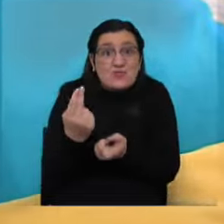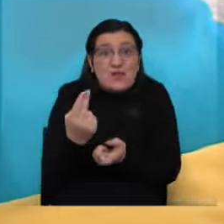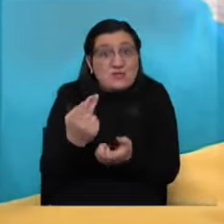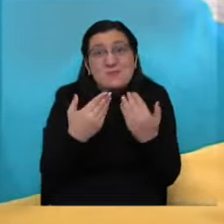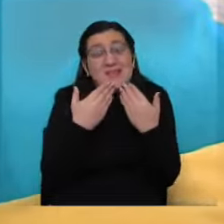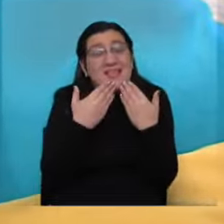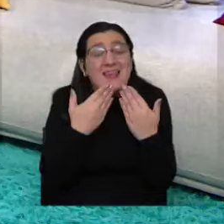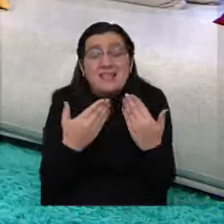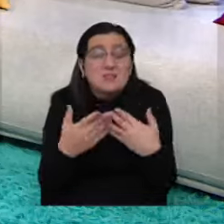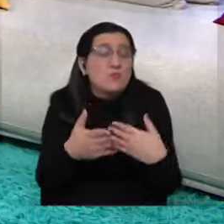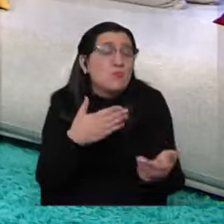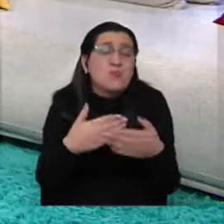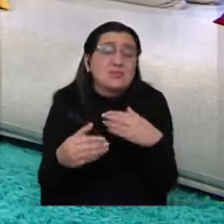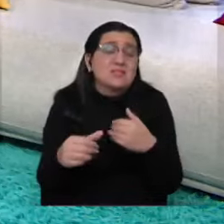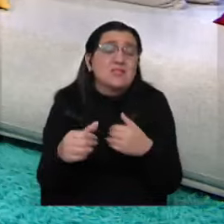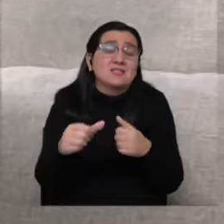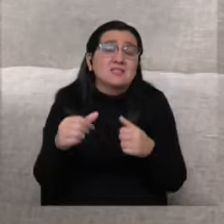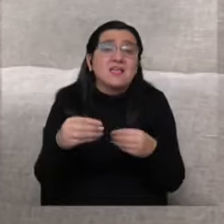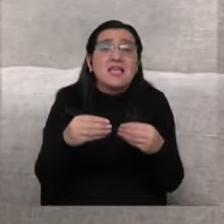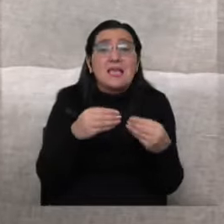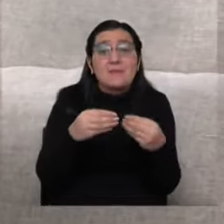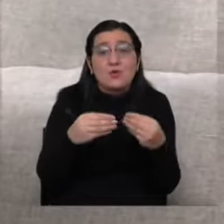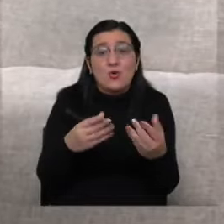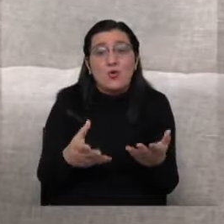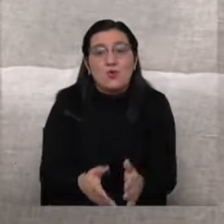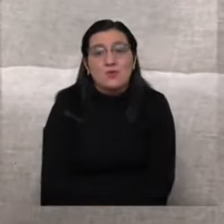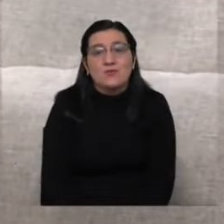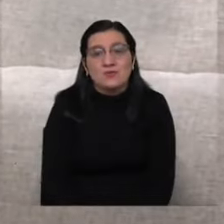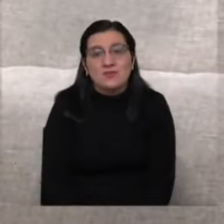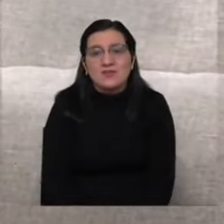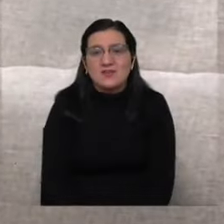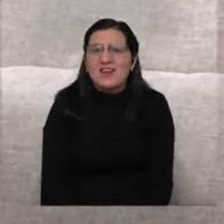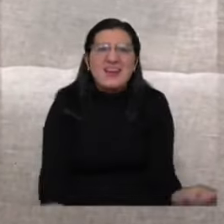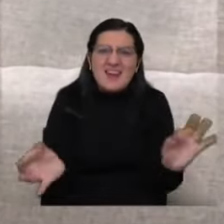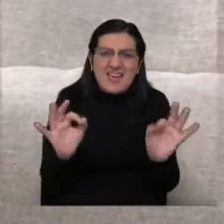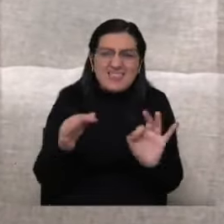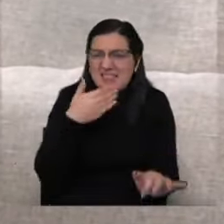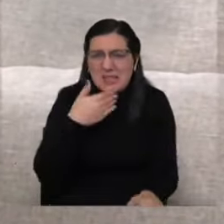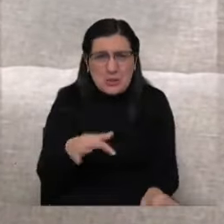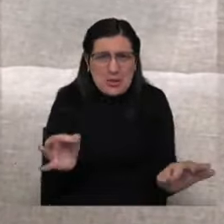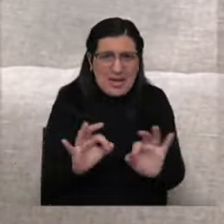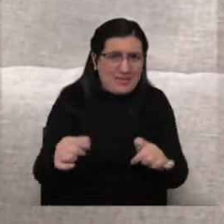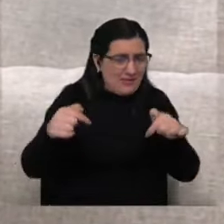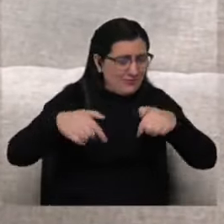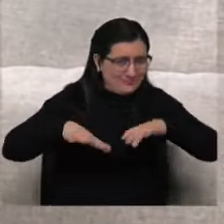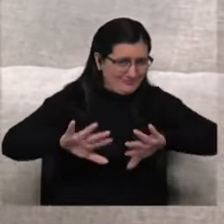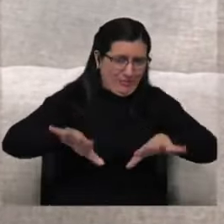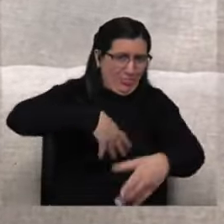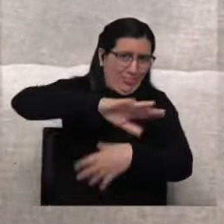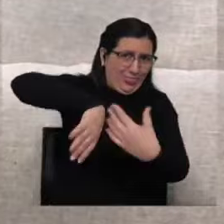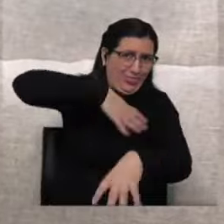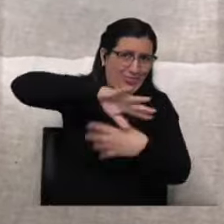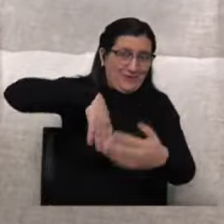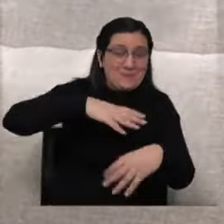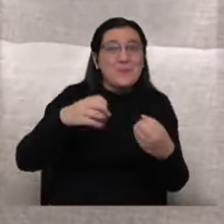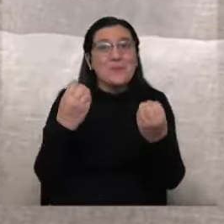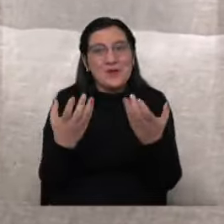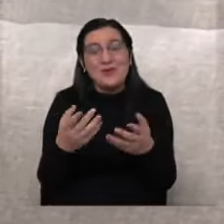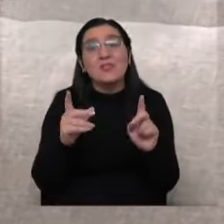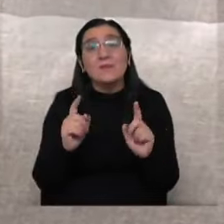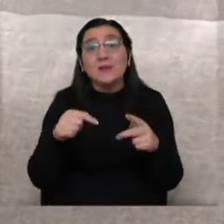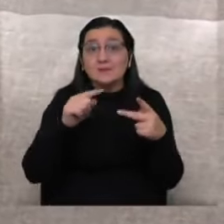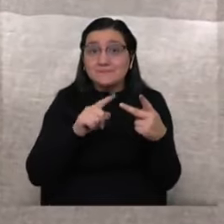aunque sea químico químicos que hicieron los baños n n a los químicos que hacen baños les mandamos un beso muy grande y también